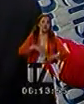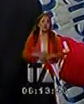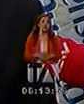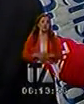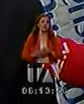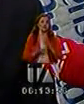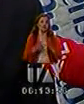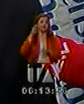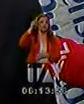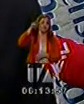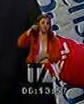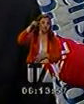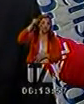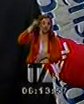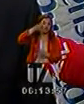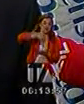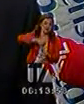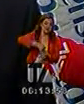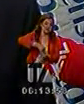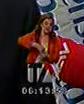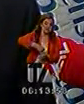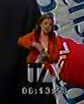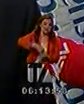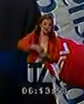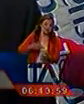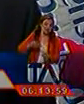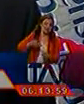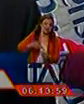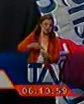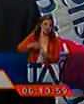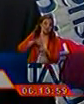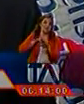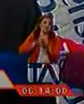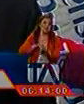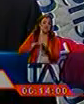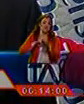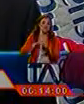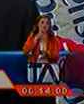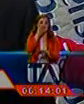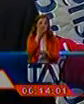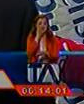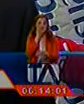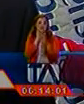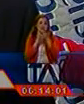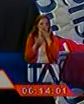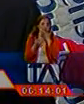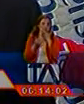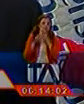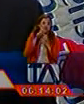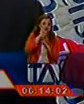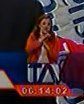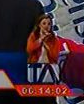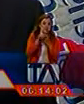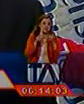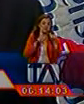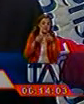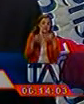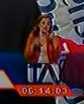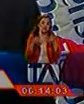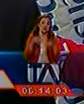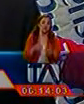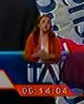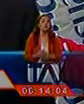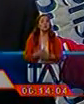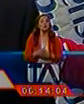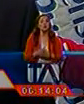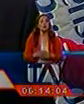o ausencia del Estado y particularmente las deficiencias del sistema y la administración de justicia.